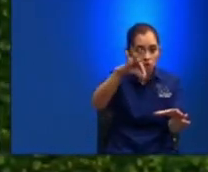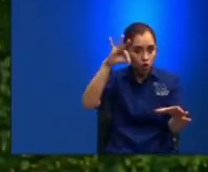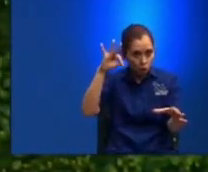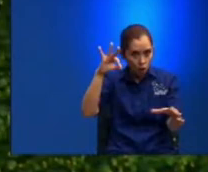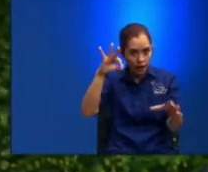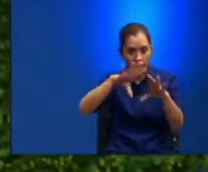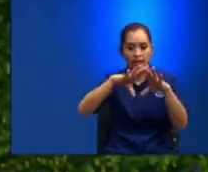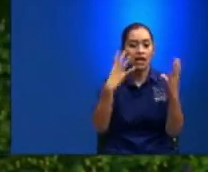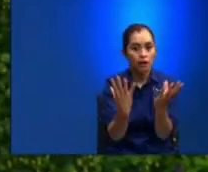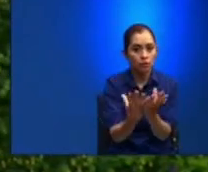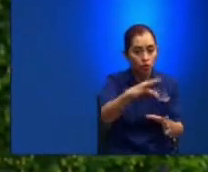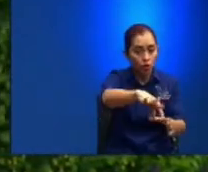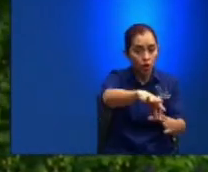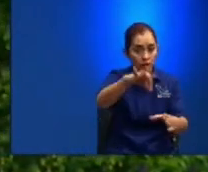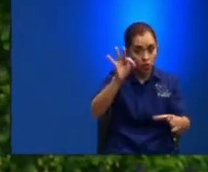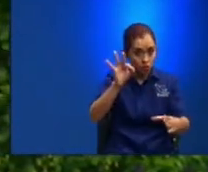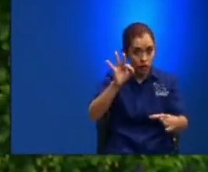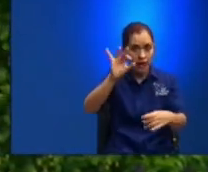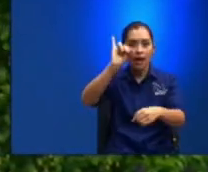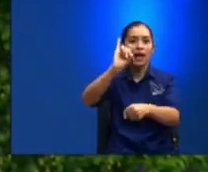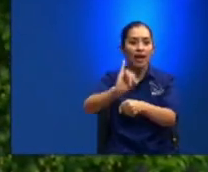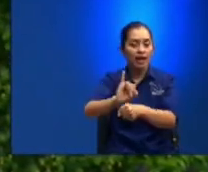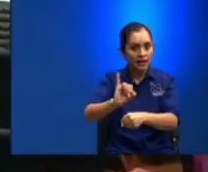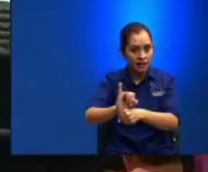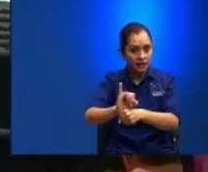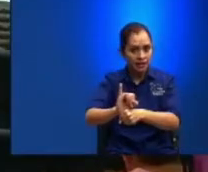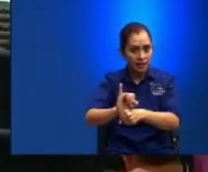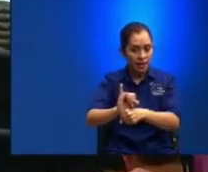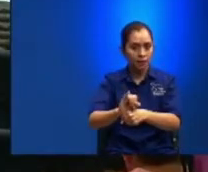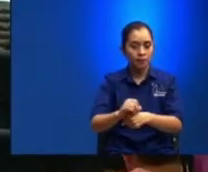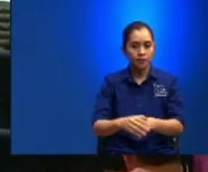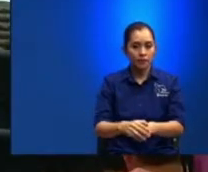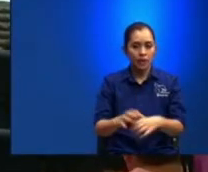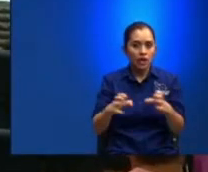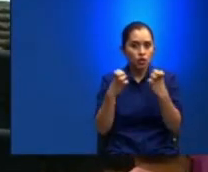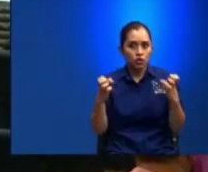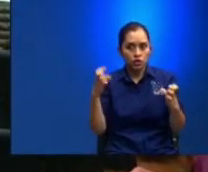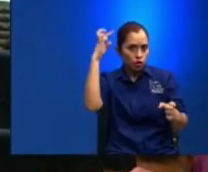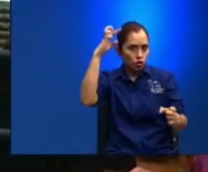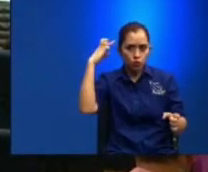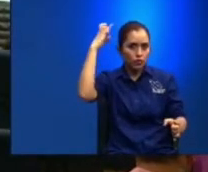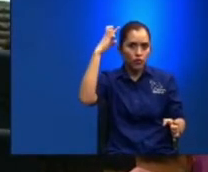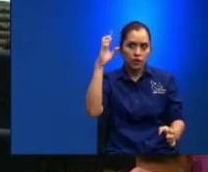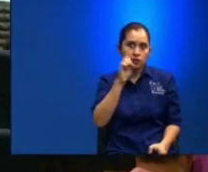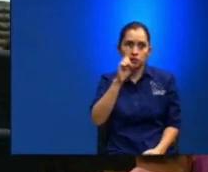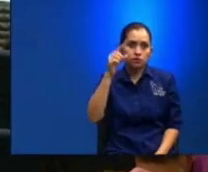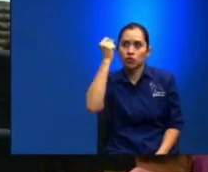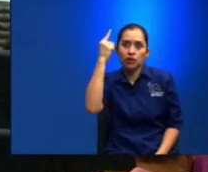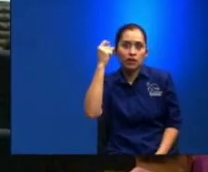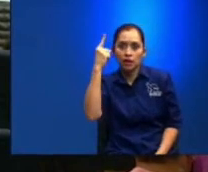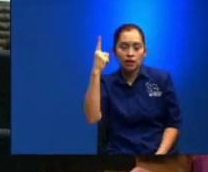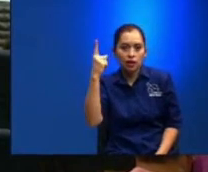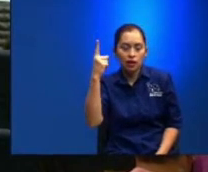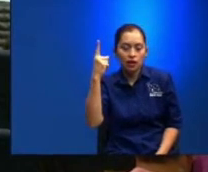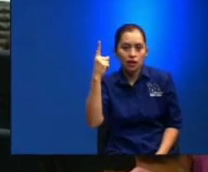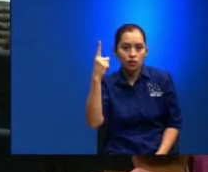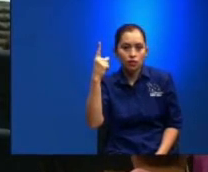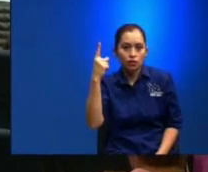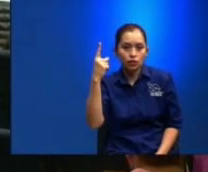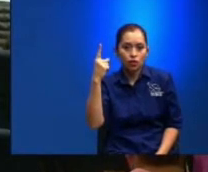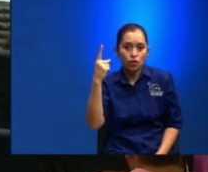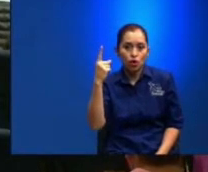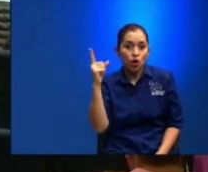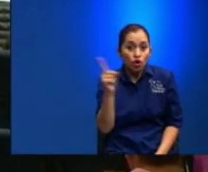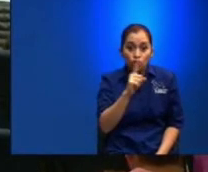entonces ni siquiera los profetas entendieron esto porque siempre para quien estamos profetizando esto que